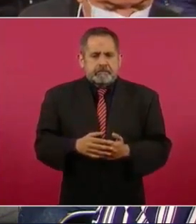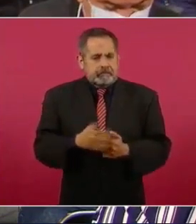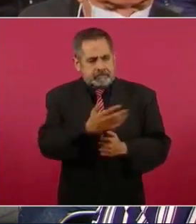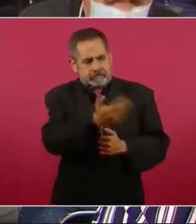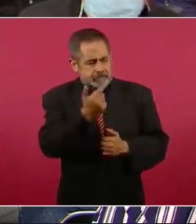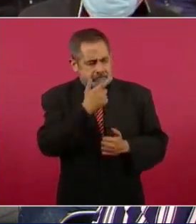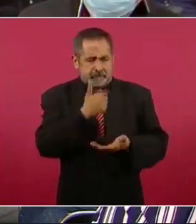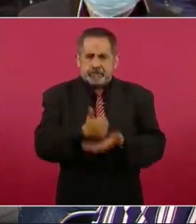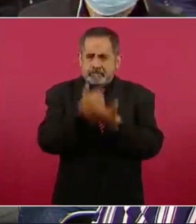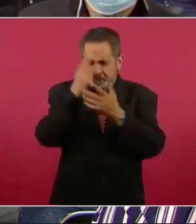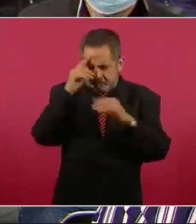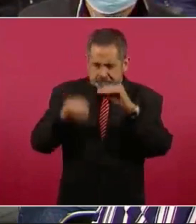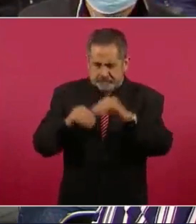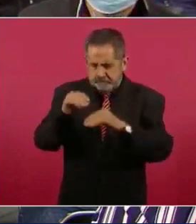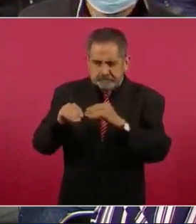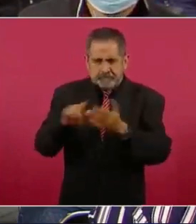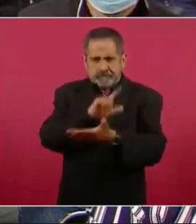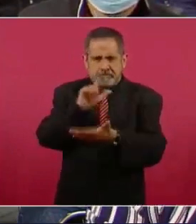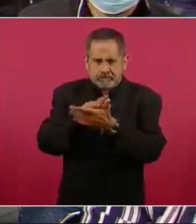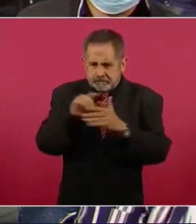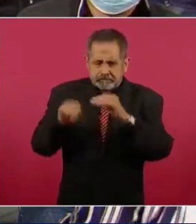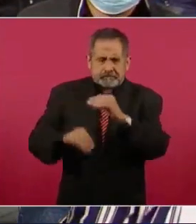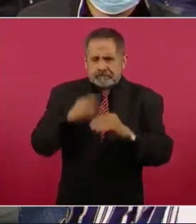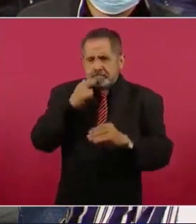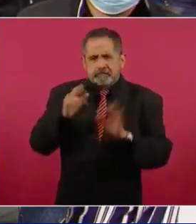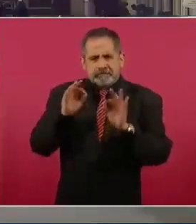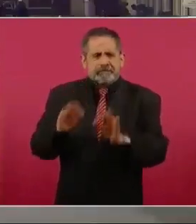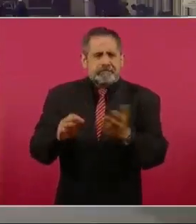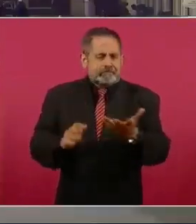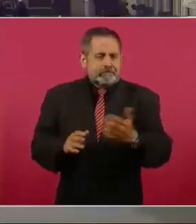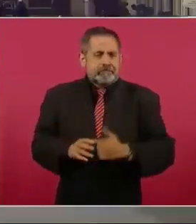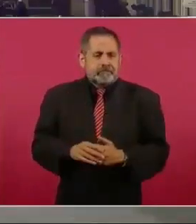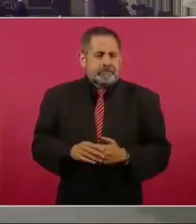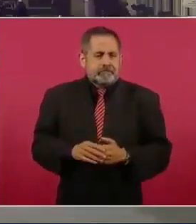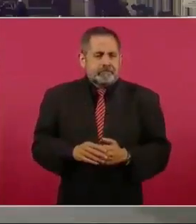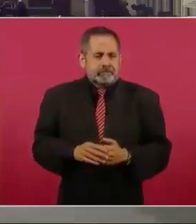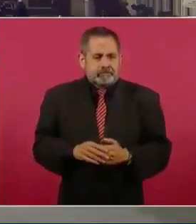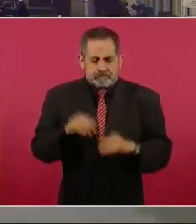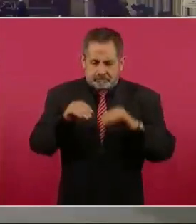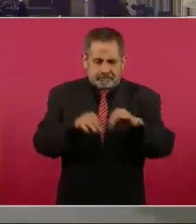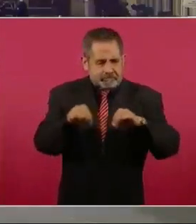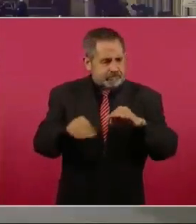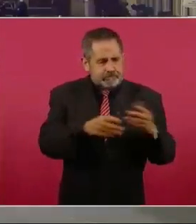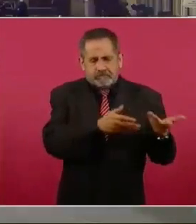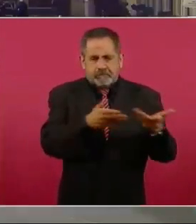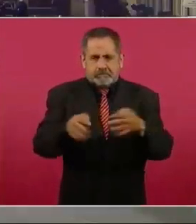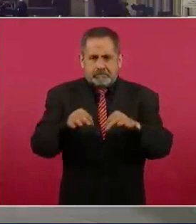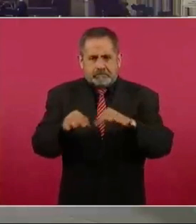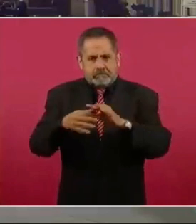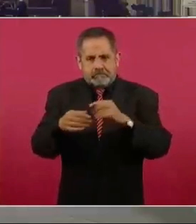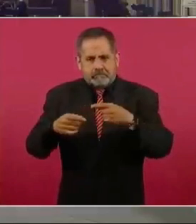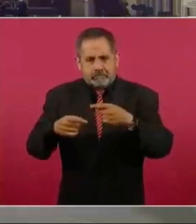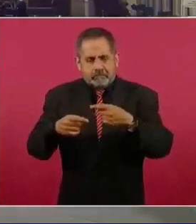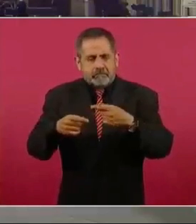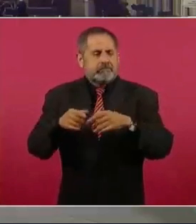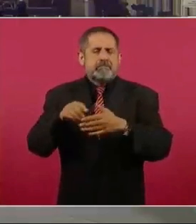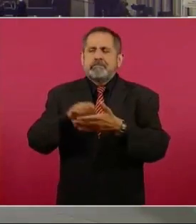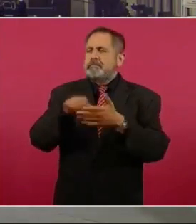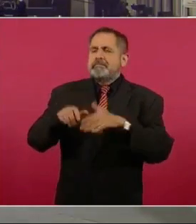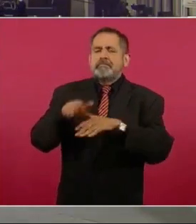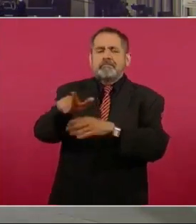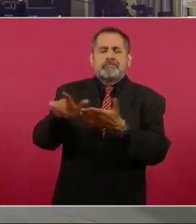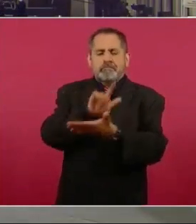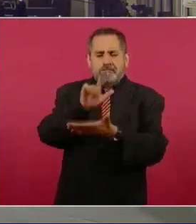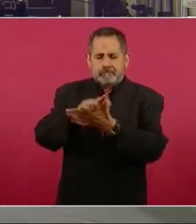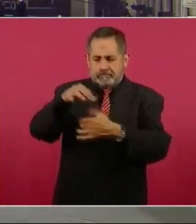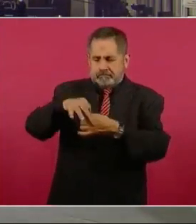legalizar, bueno, a legislar más bien, que ya se legisle lo que es la reforma